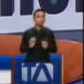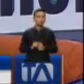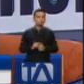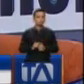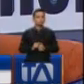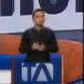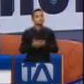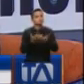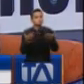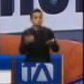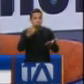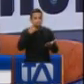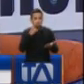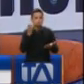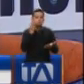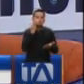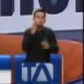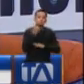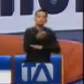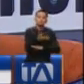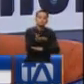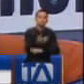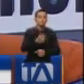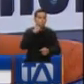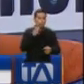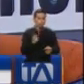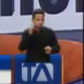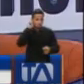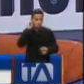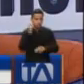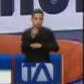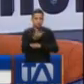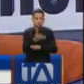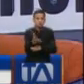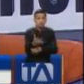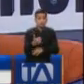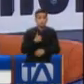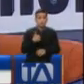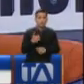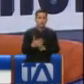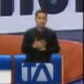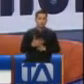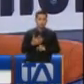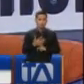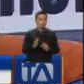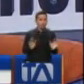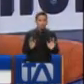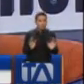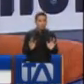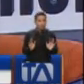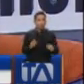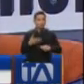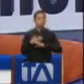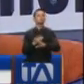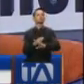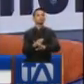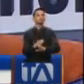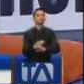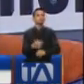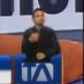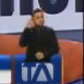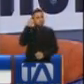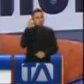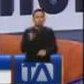los padres, a las madres, a las chicas, a los chicos, es no nos dejemos violentar. Primero, yo creo que tenemos que dejar de